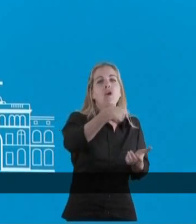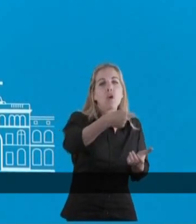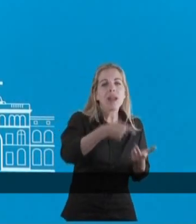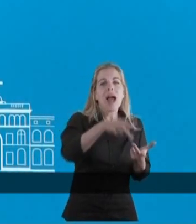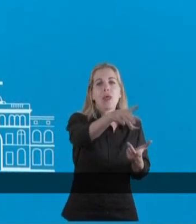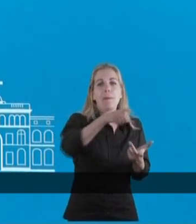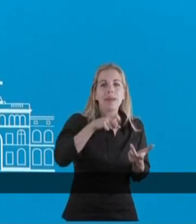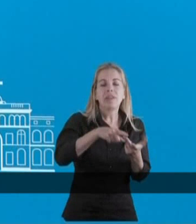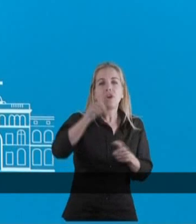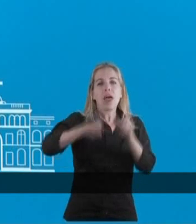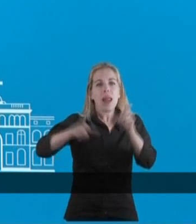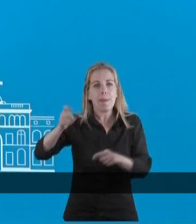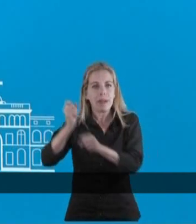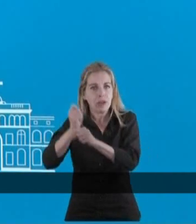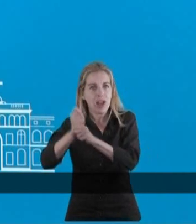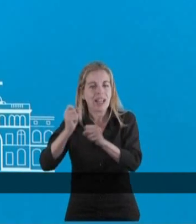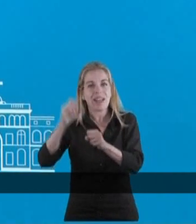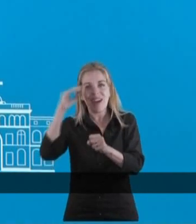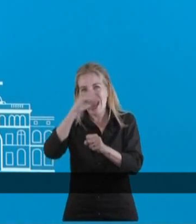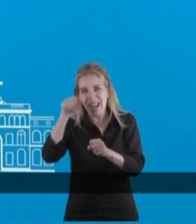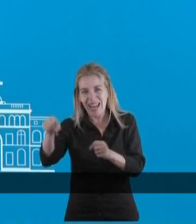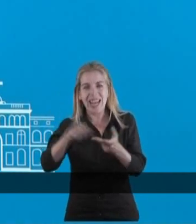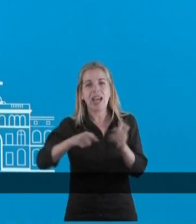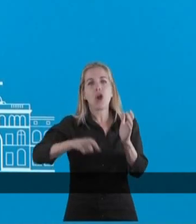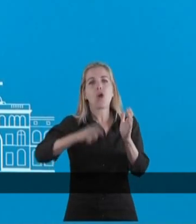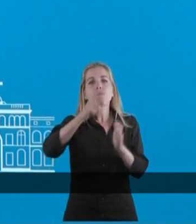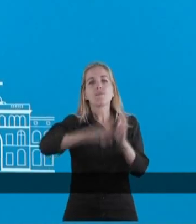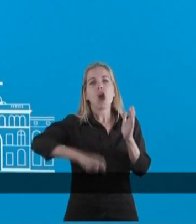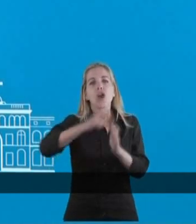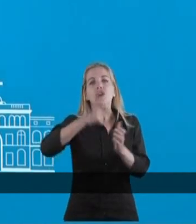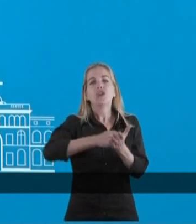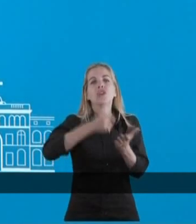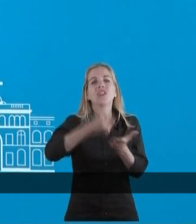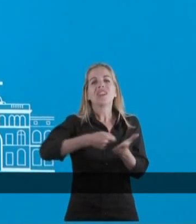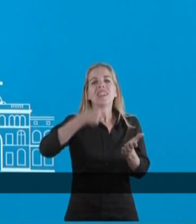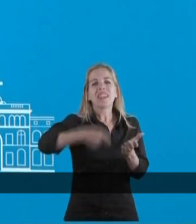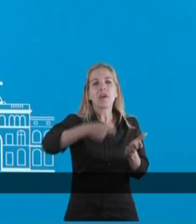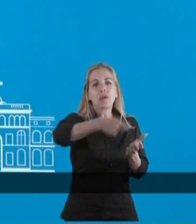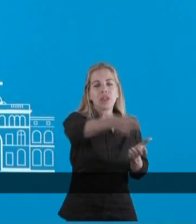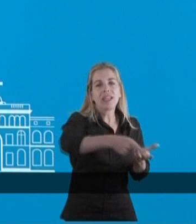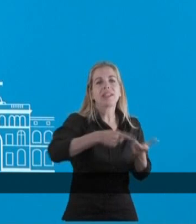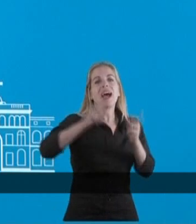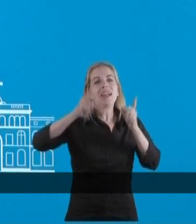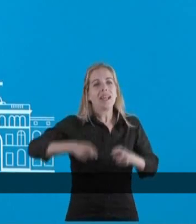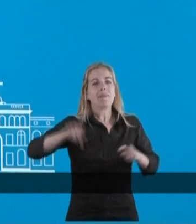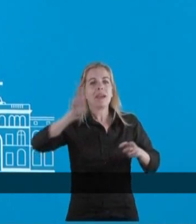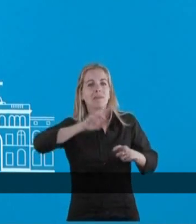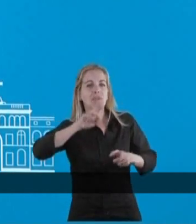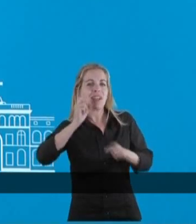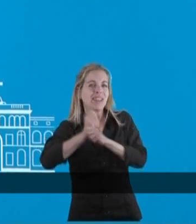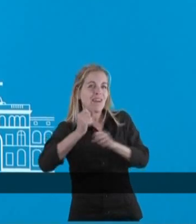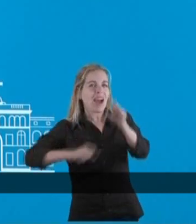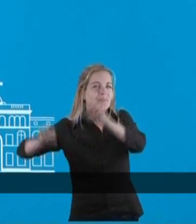trabajadores informales, para los monotributistas categoría A y B y también para las empleadas del servicio doméstico. Todo